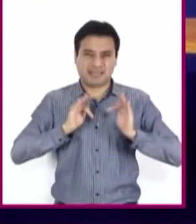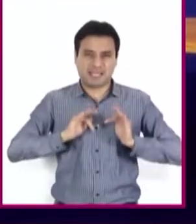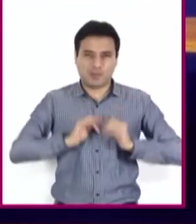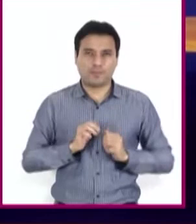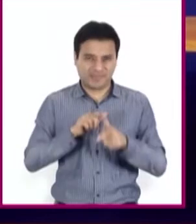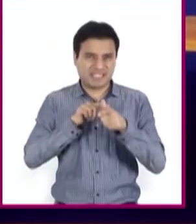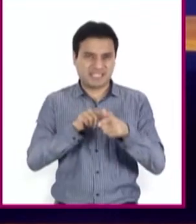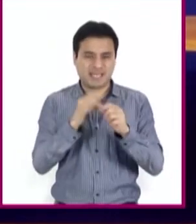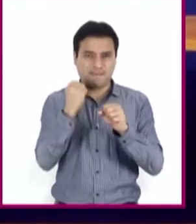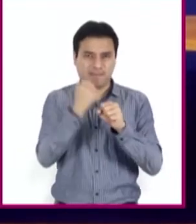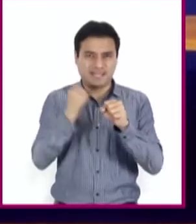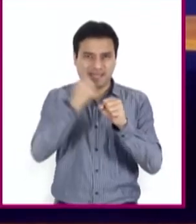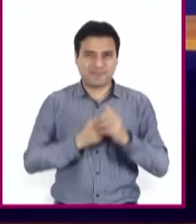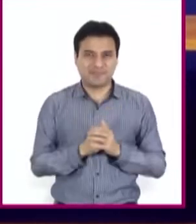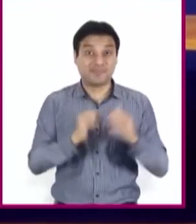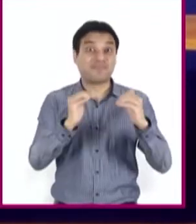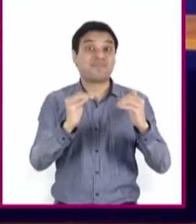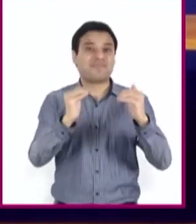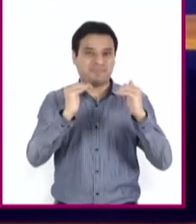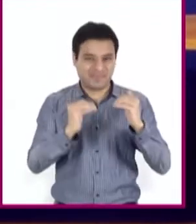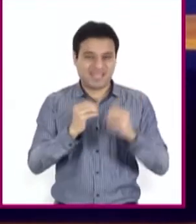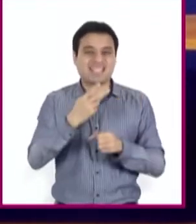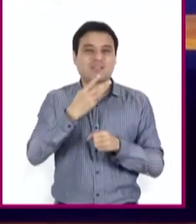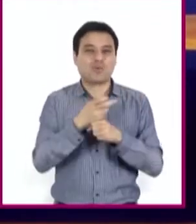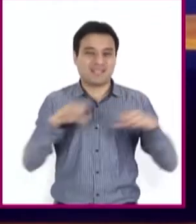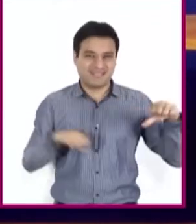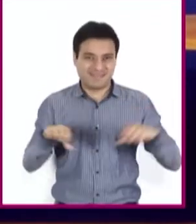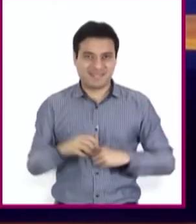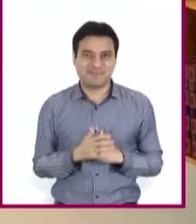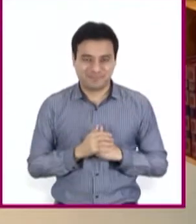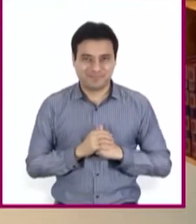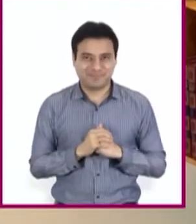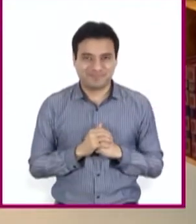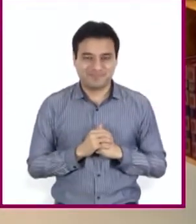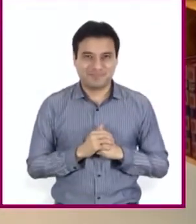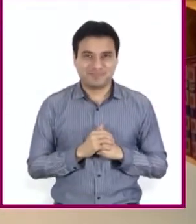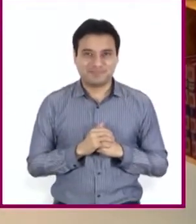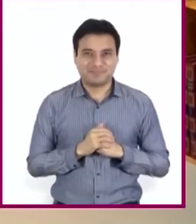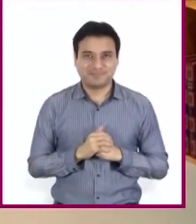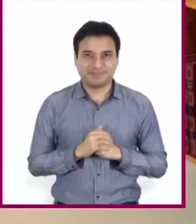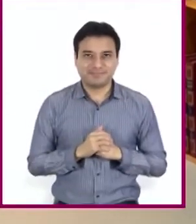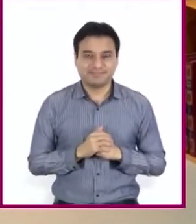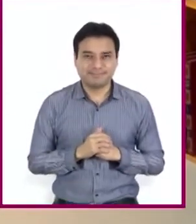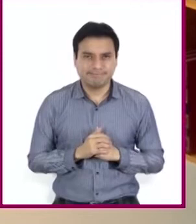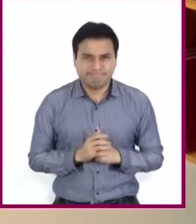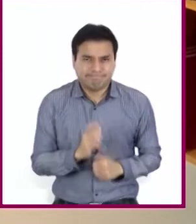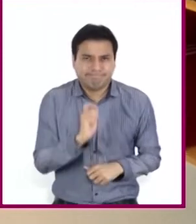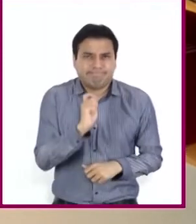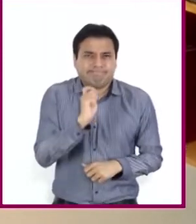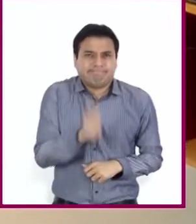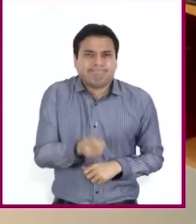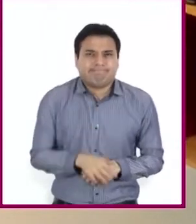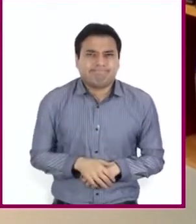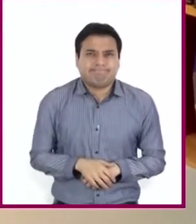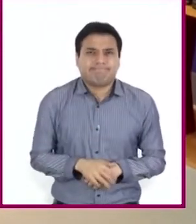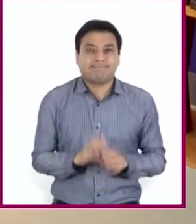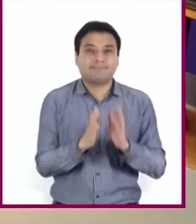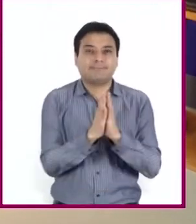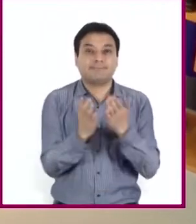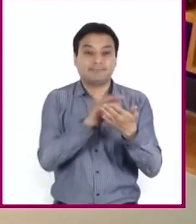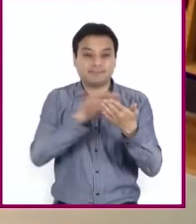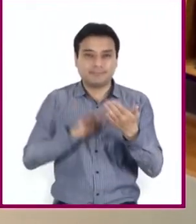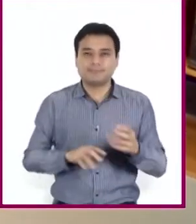seguir practicando con el segundo reto de esta sesión. Este consiste en leer un texto sobre